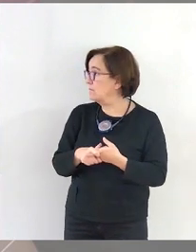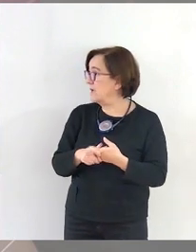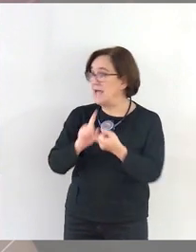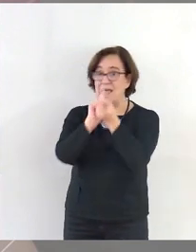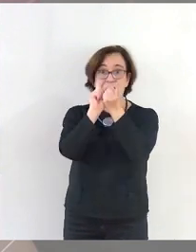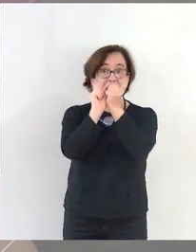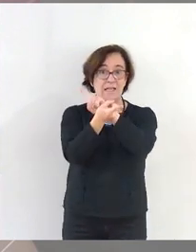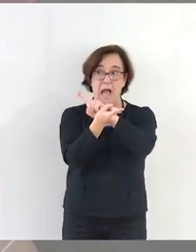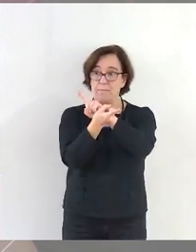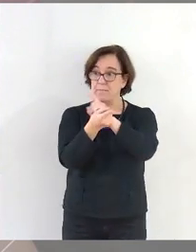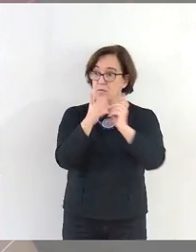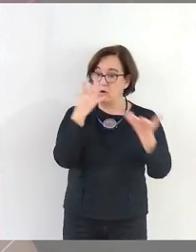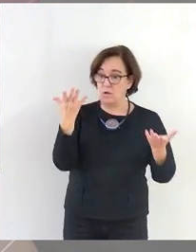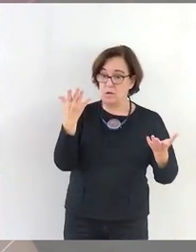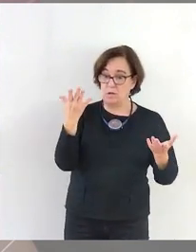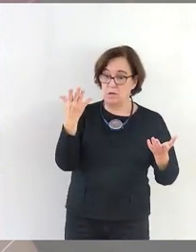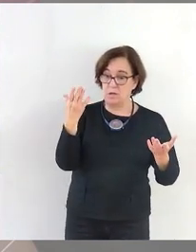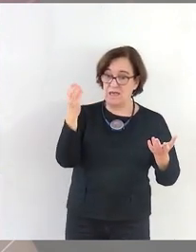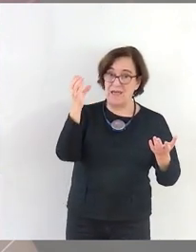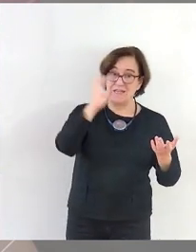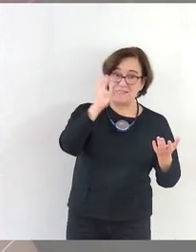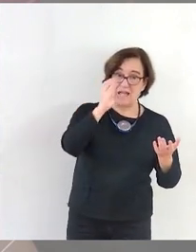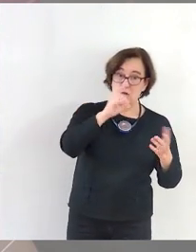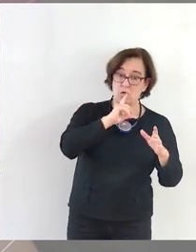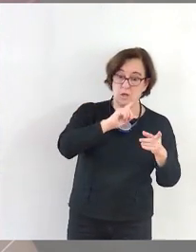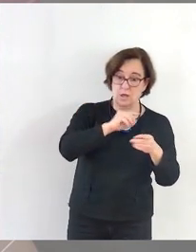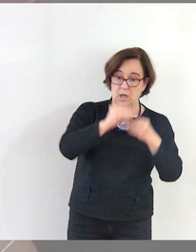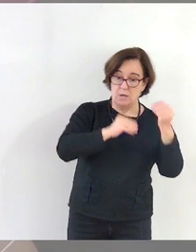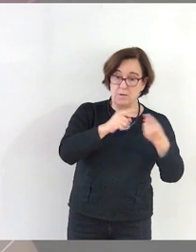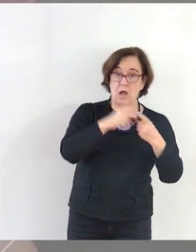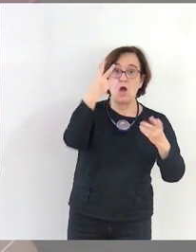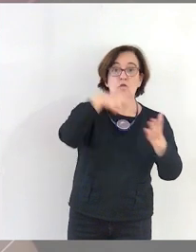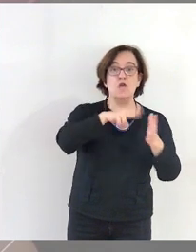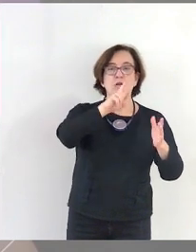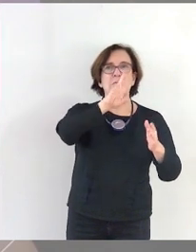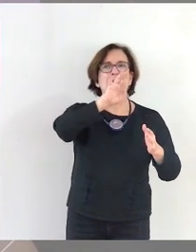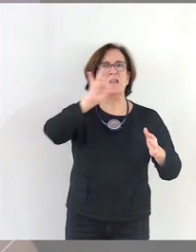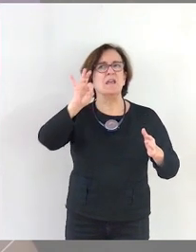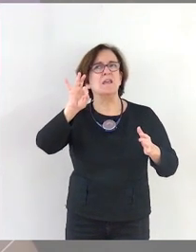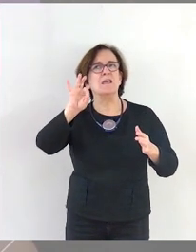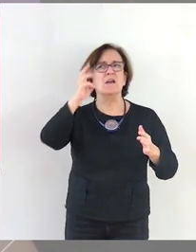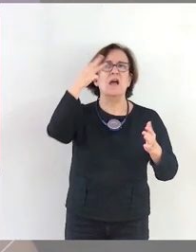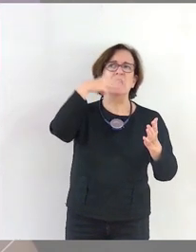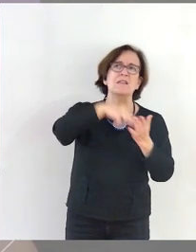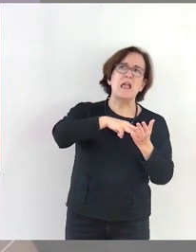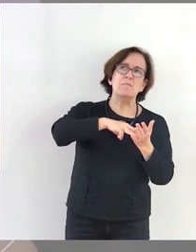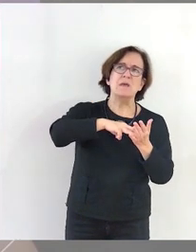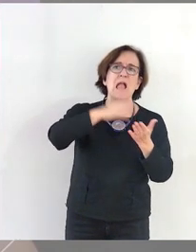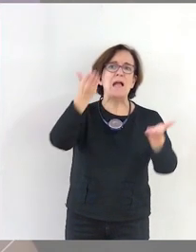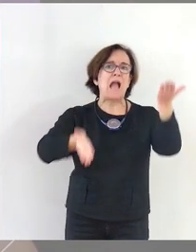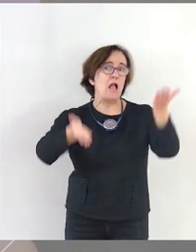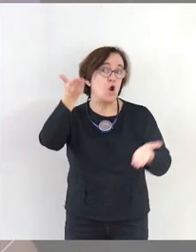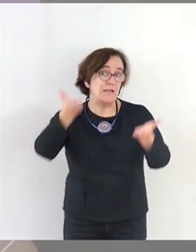cambio en el consumo de calorías ha ido desde una 2500 3000 calorías